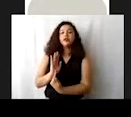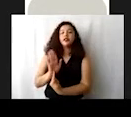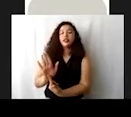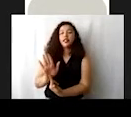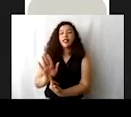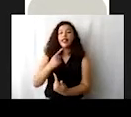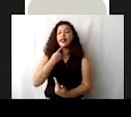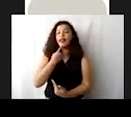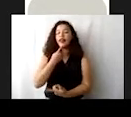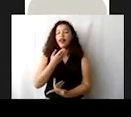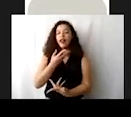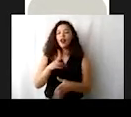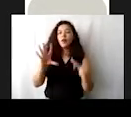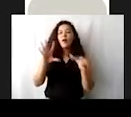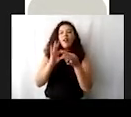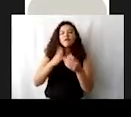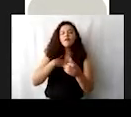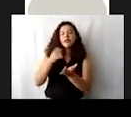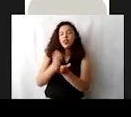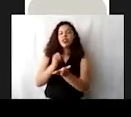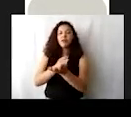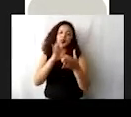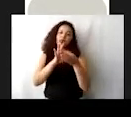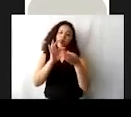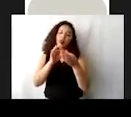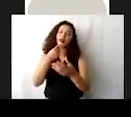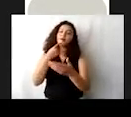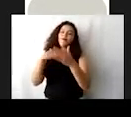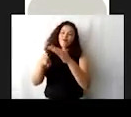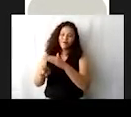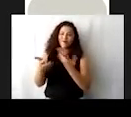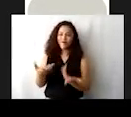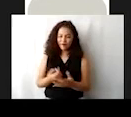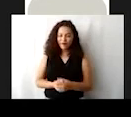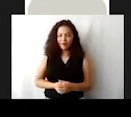declaraciones de impuestos. Es decir, si yo